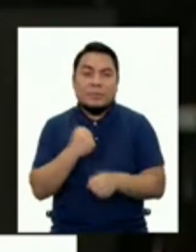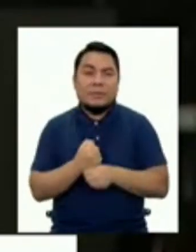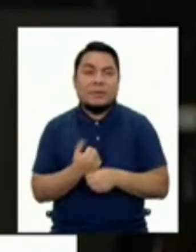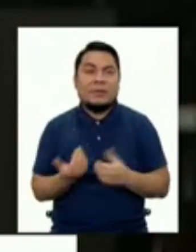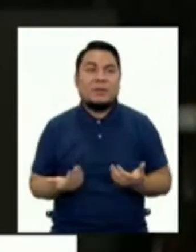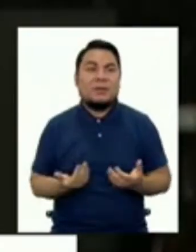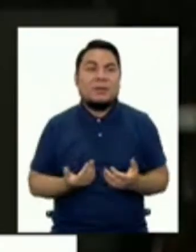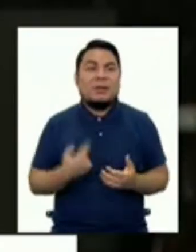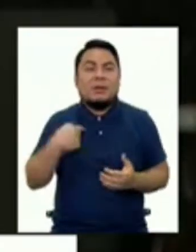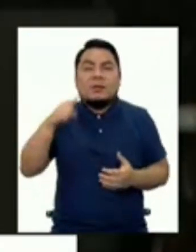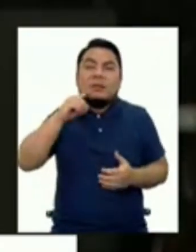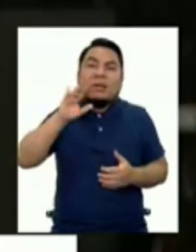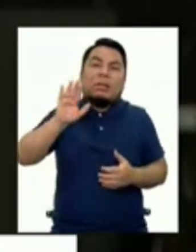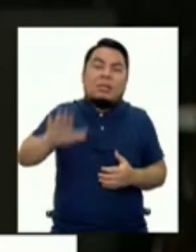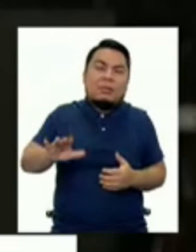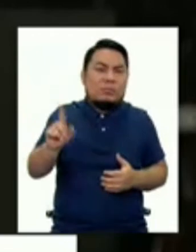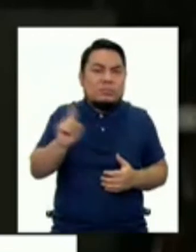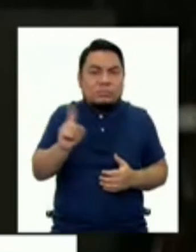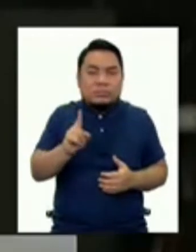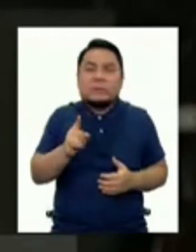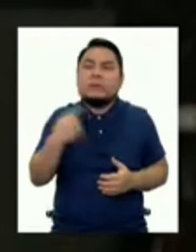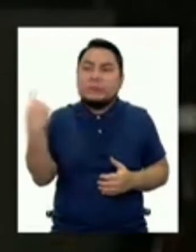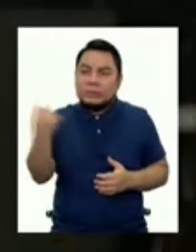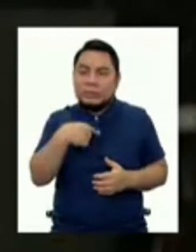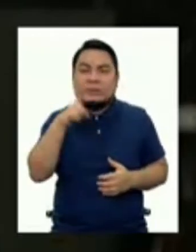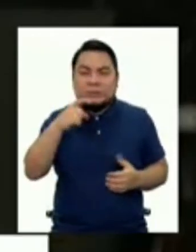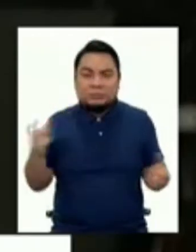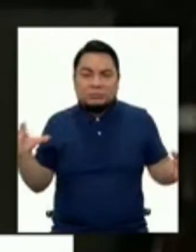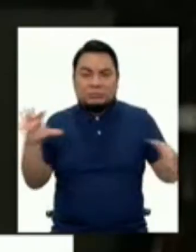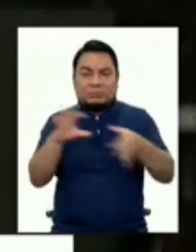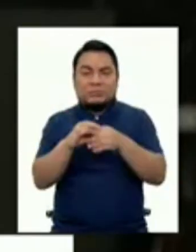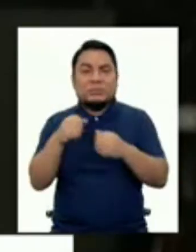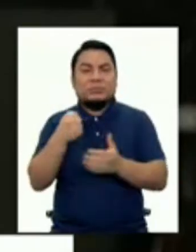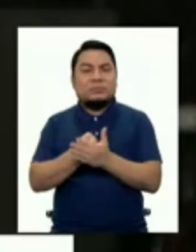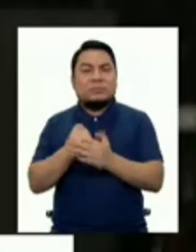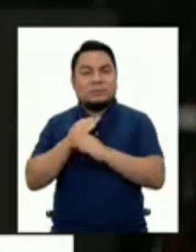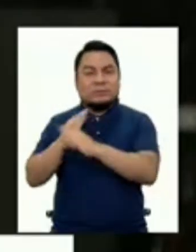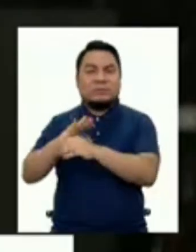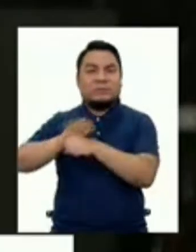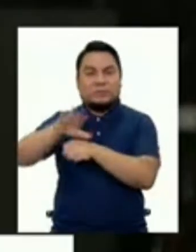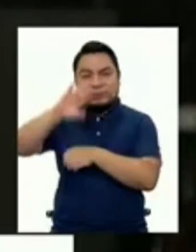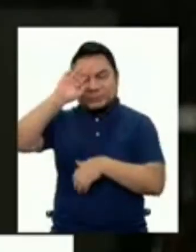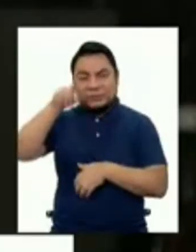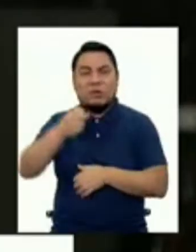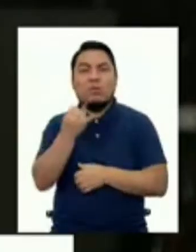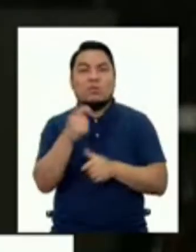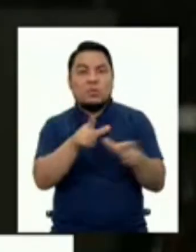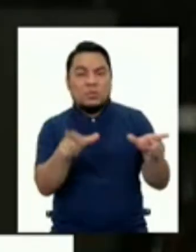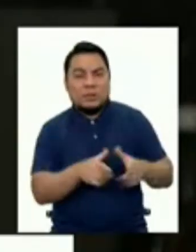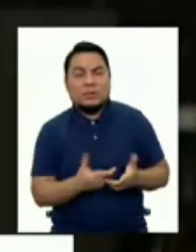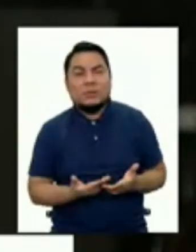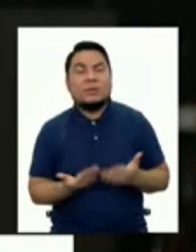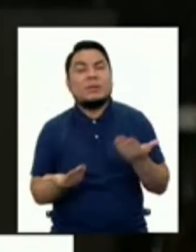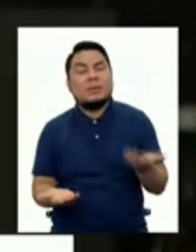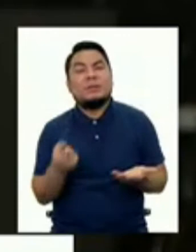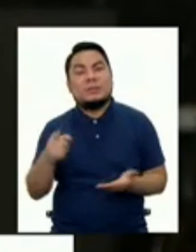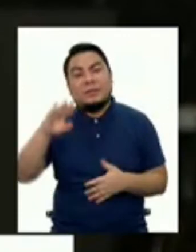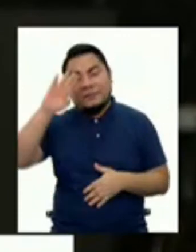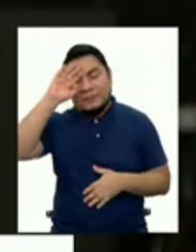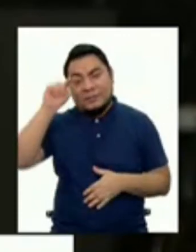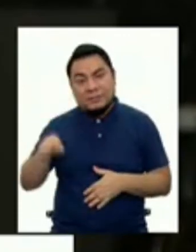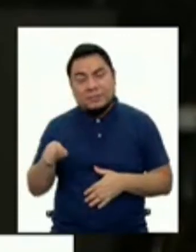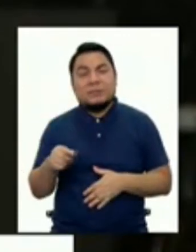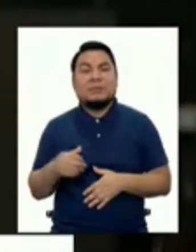puede ser dejado de lado para poder combatir esta enfermedad como lo hemos visto en otros lugares. A pesar de que la